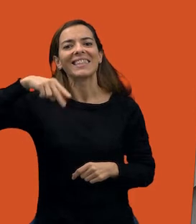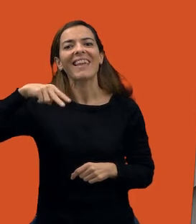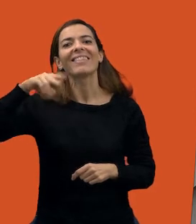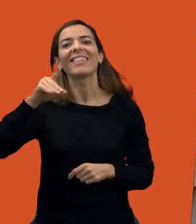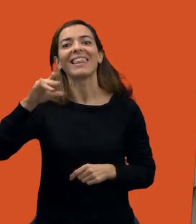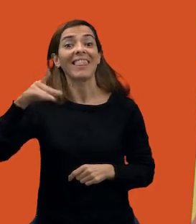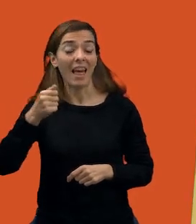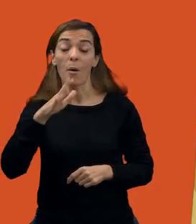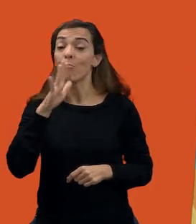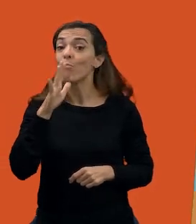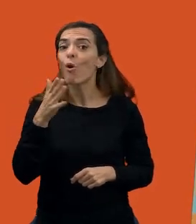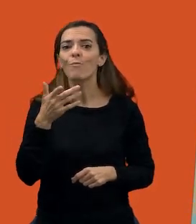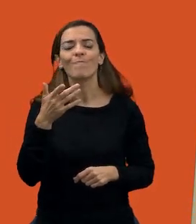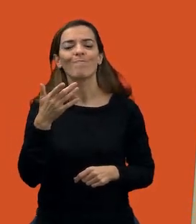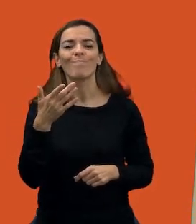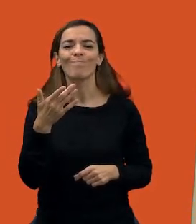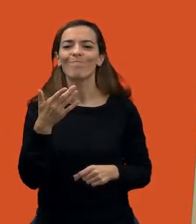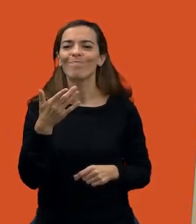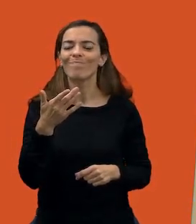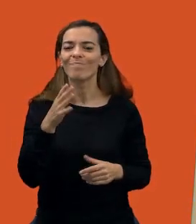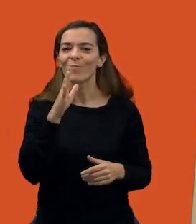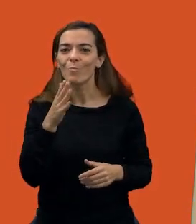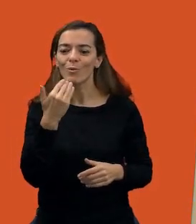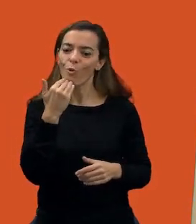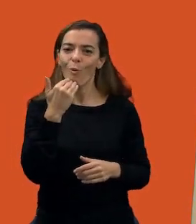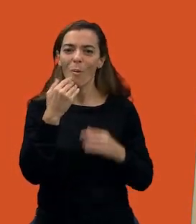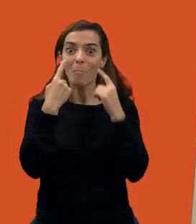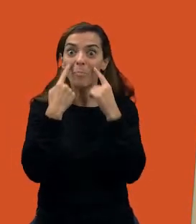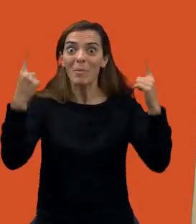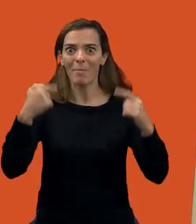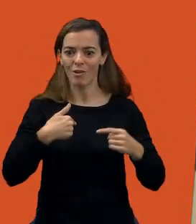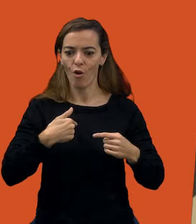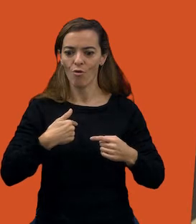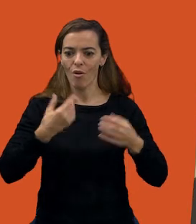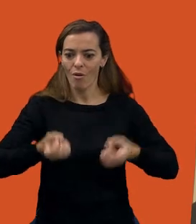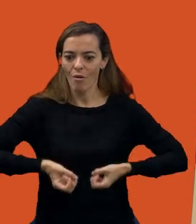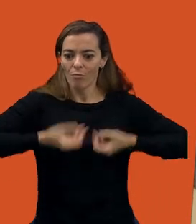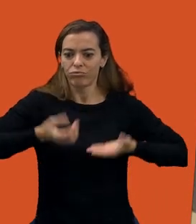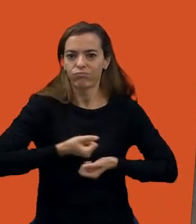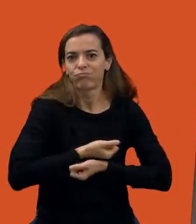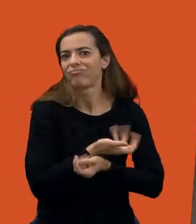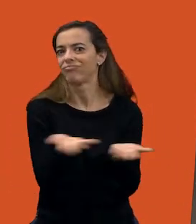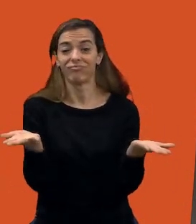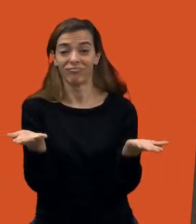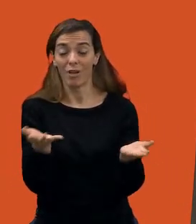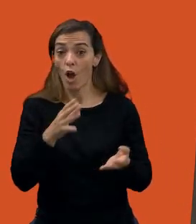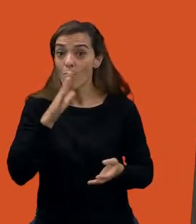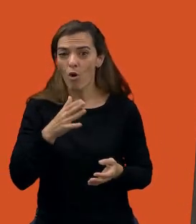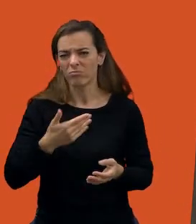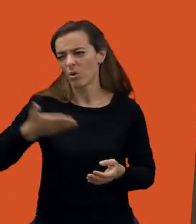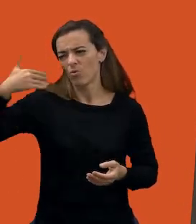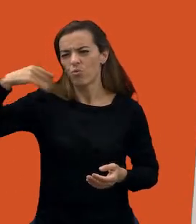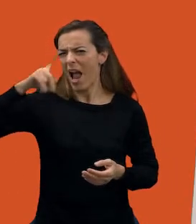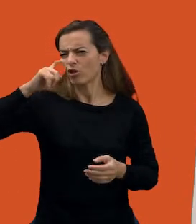alguna manera es la primera vez que me extiendo, literalmente. Es decir, durante muchos años yo